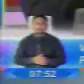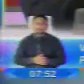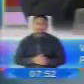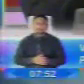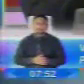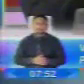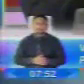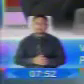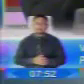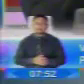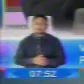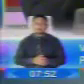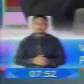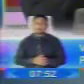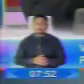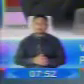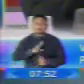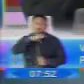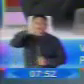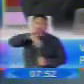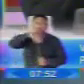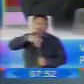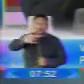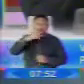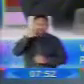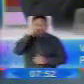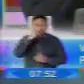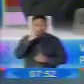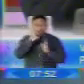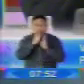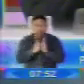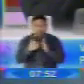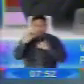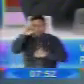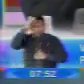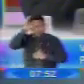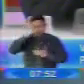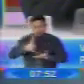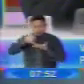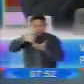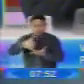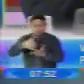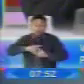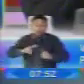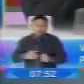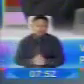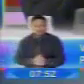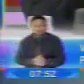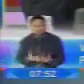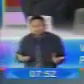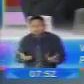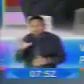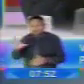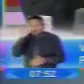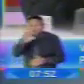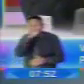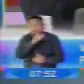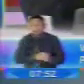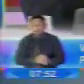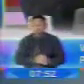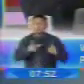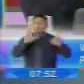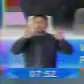reconocimiento, que es el máximo que entrega el Estado al arte y la cultura, pero hay que escoger. Un premio requiere... Y esto no